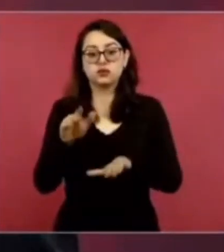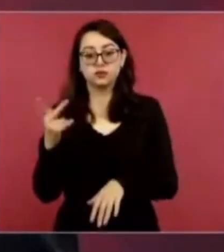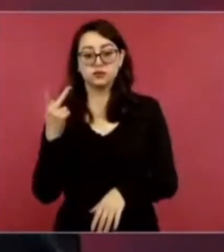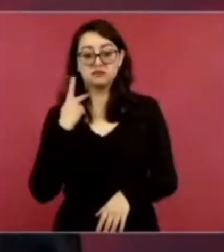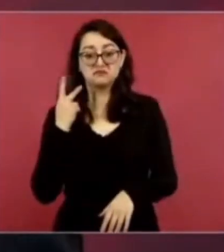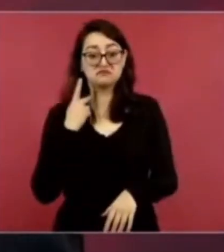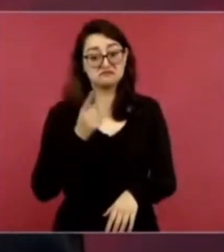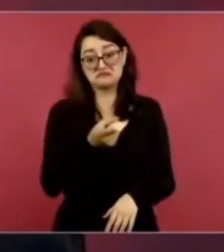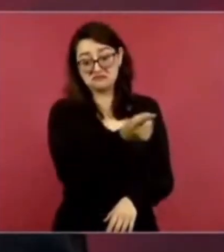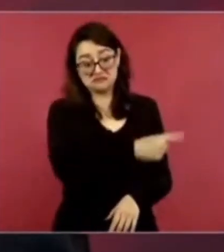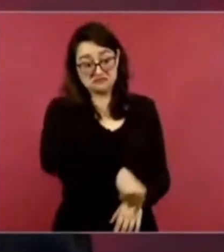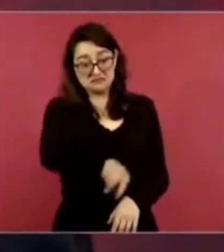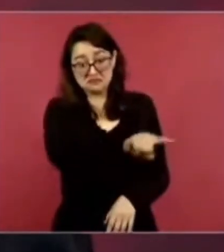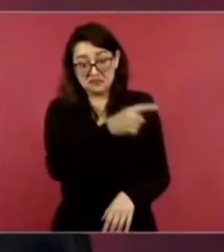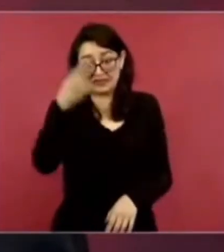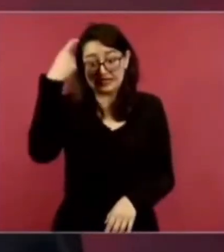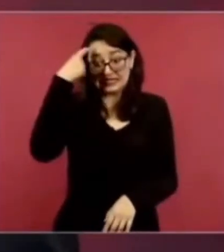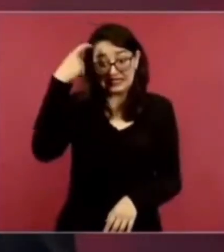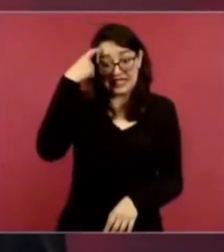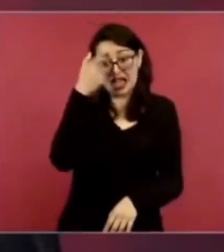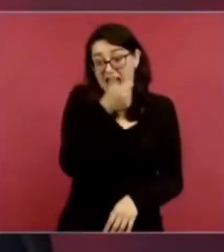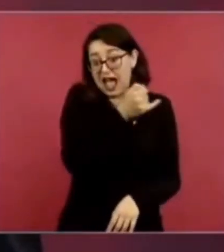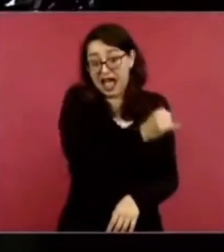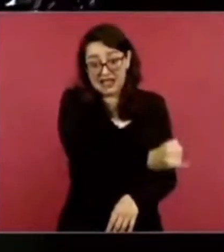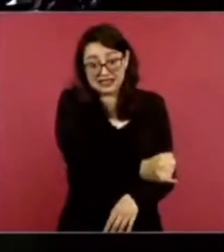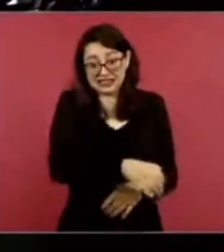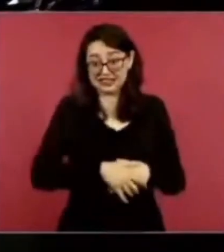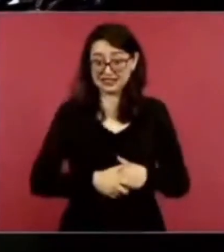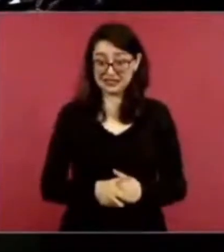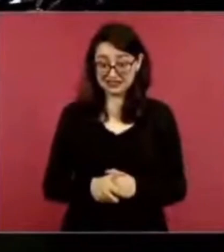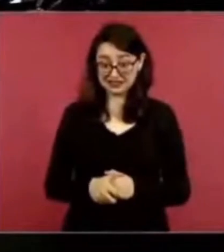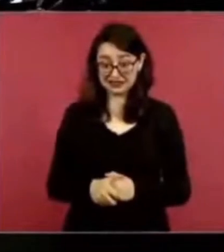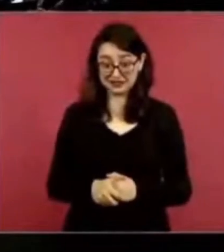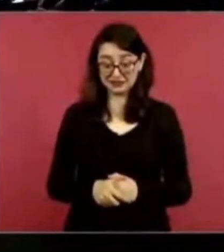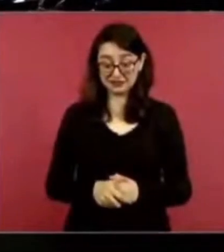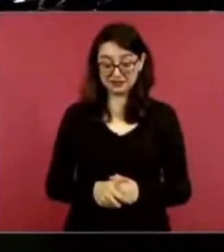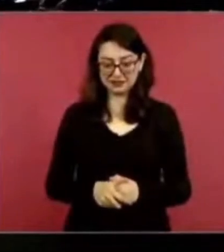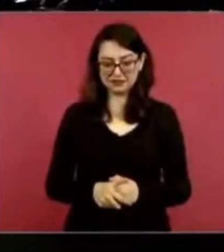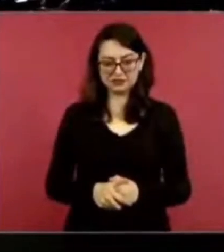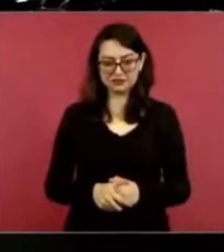Y si vas a salir, échale ganas.